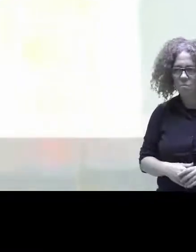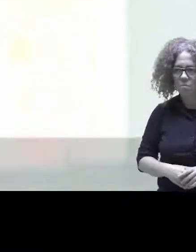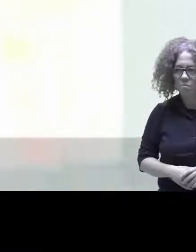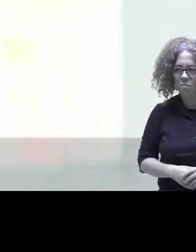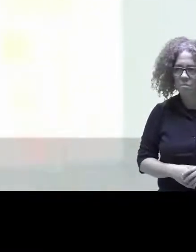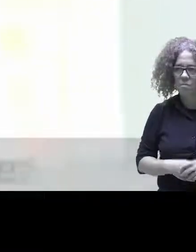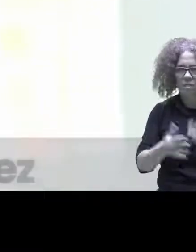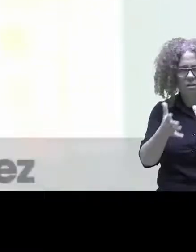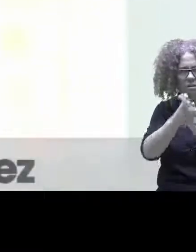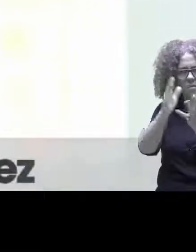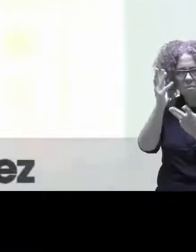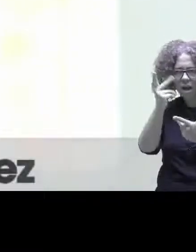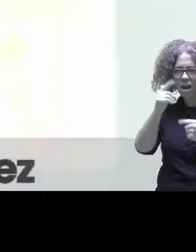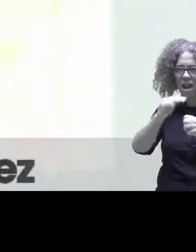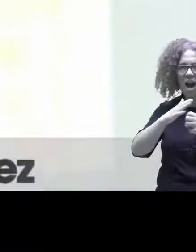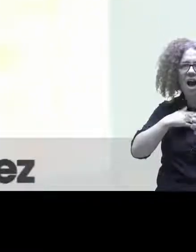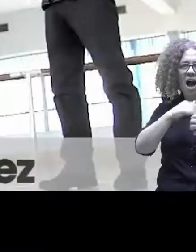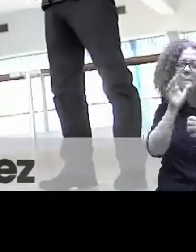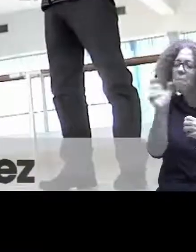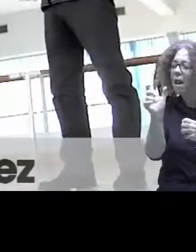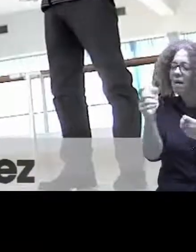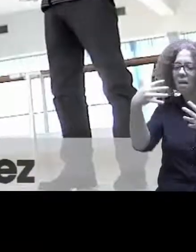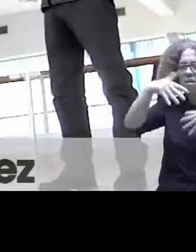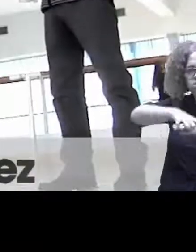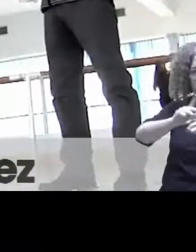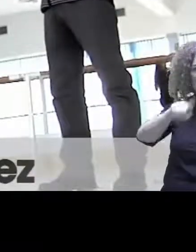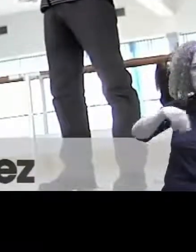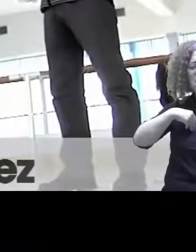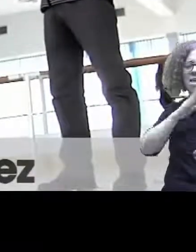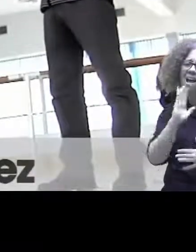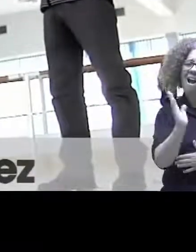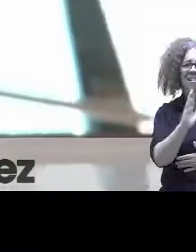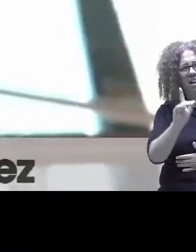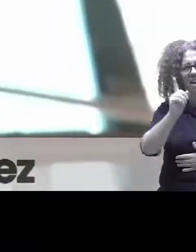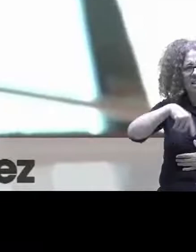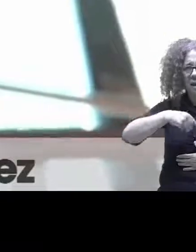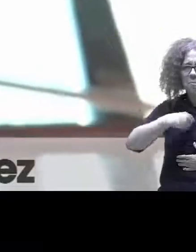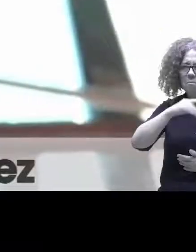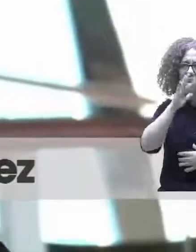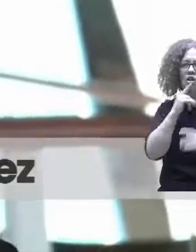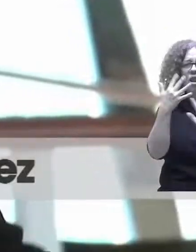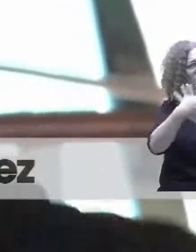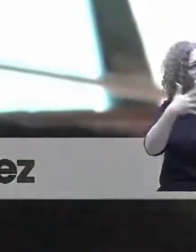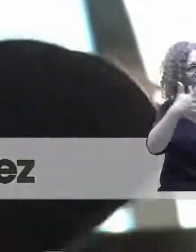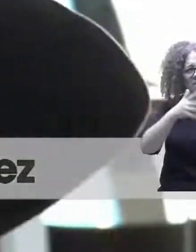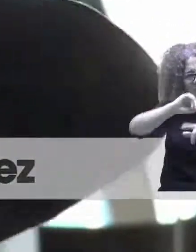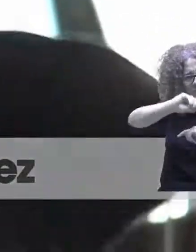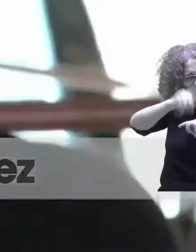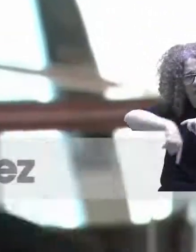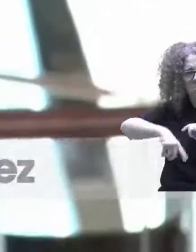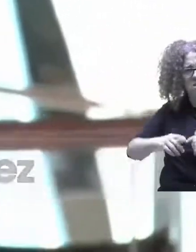Bailar lo bello de las palabras y cantarla también, a través de la lengua del signo.